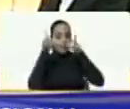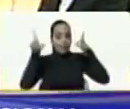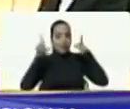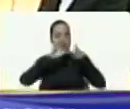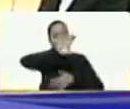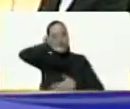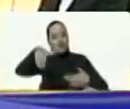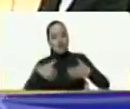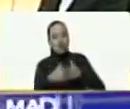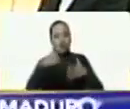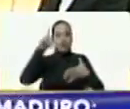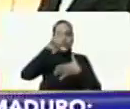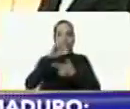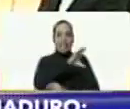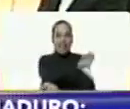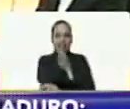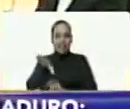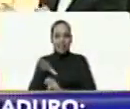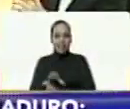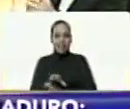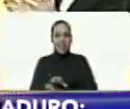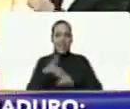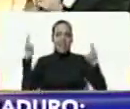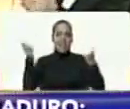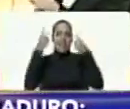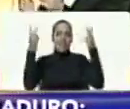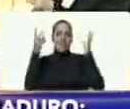toda América Latina y el Caribe. ¡Que viva Chile!